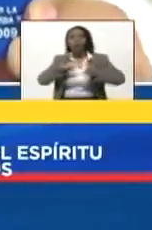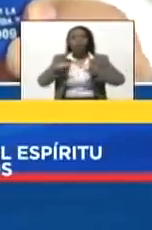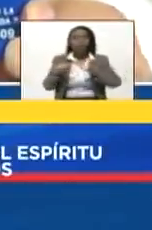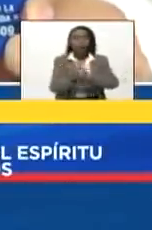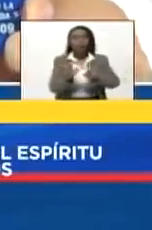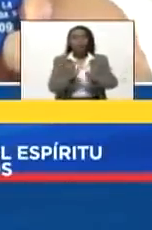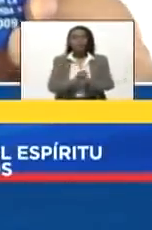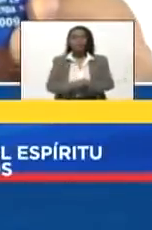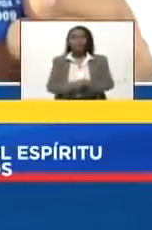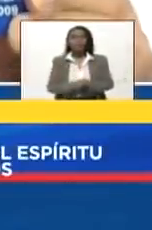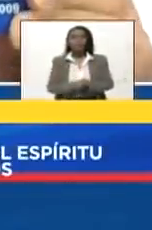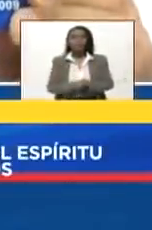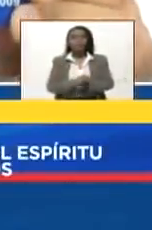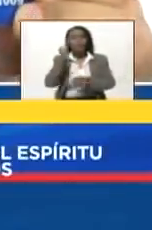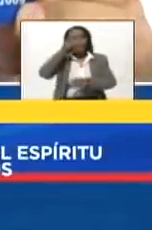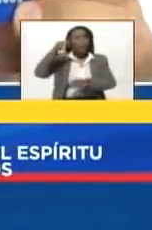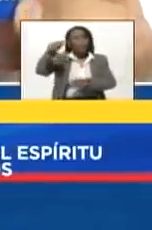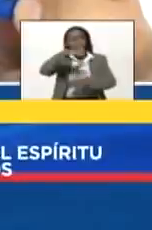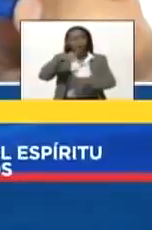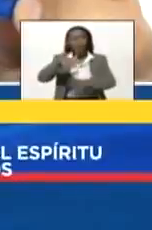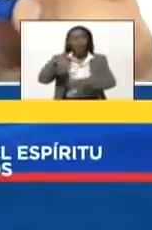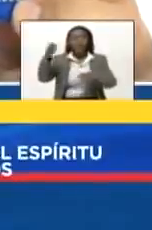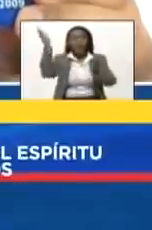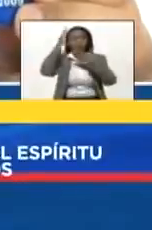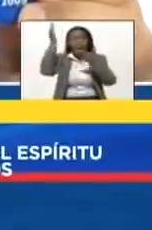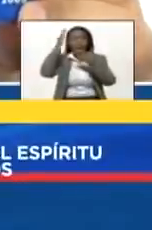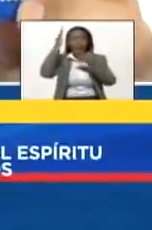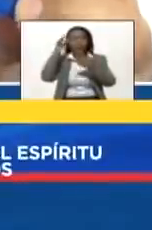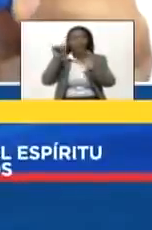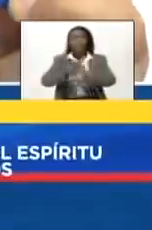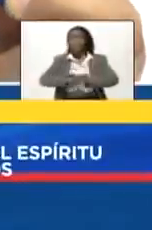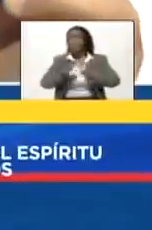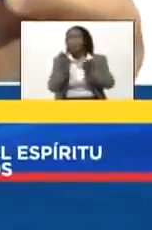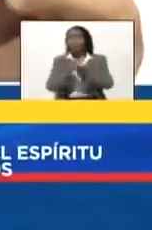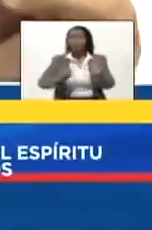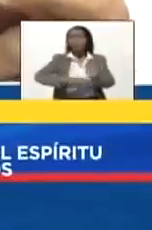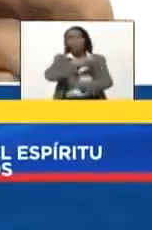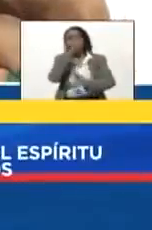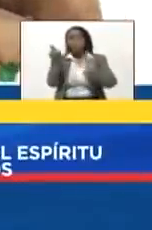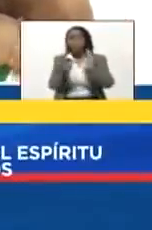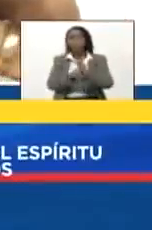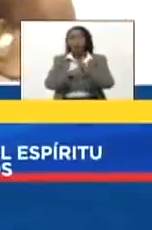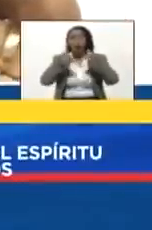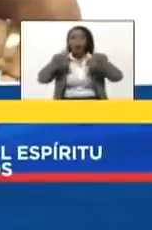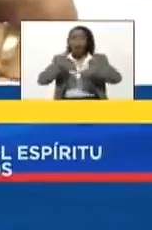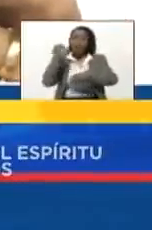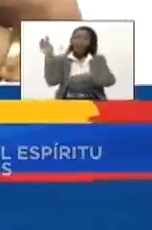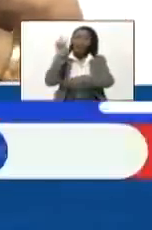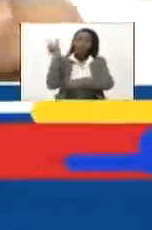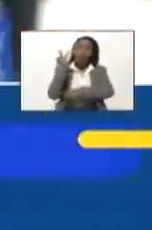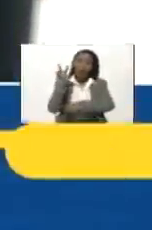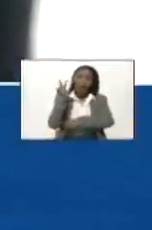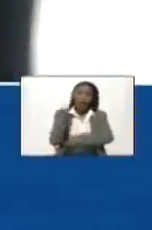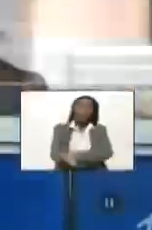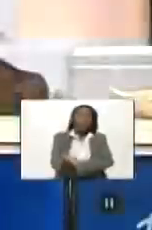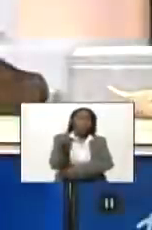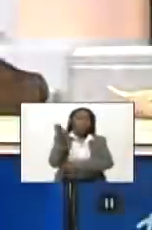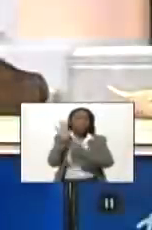culturales de los pueblos indígenas en el mundo entero. Aquí en Venezuela,